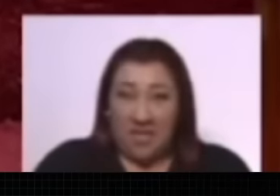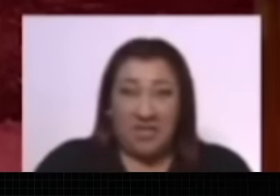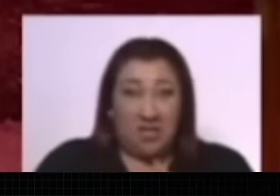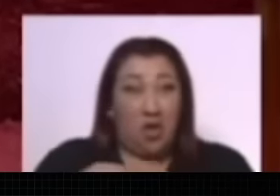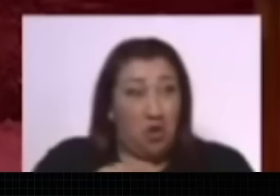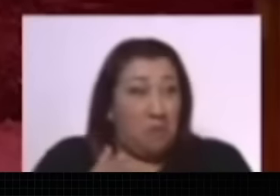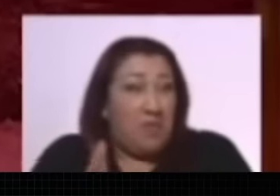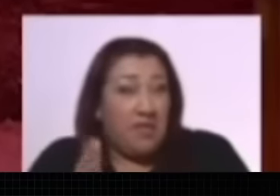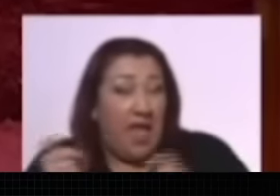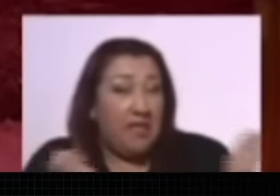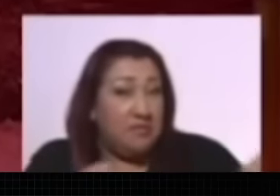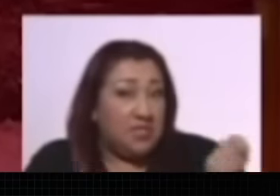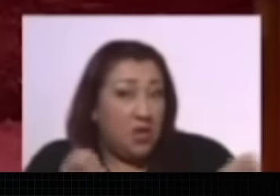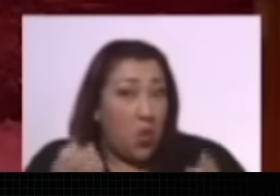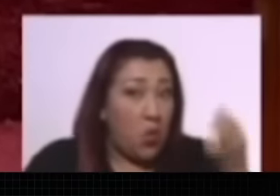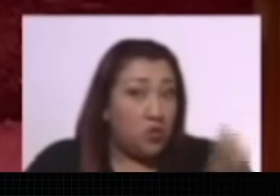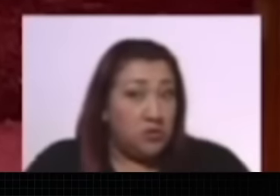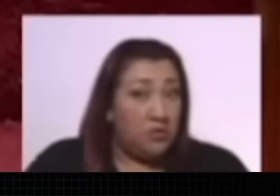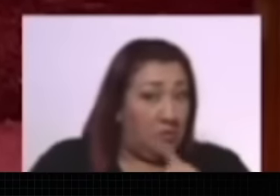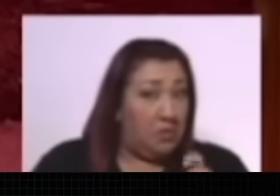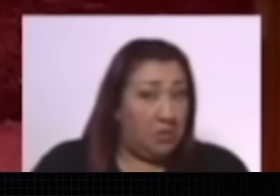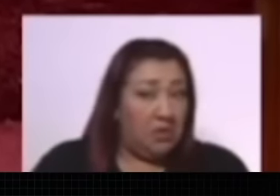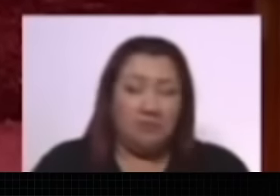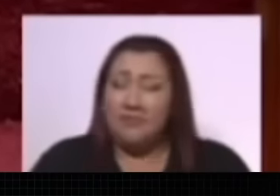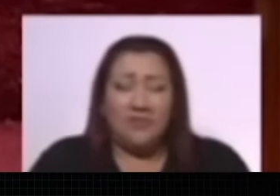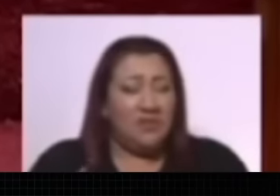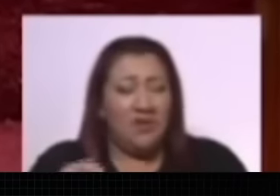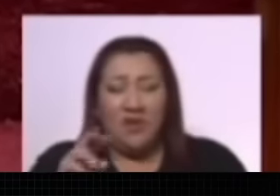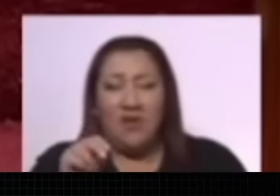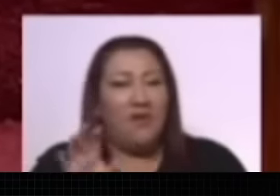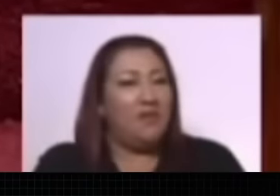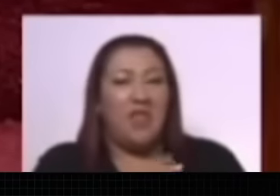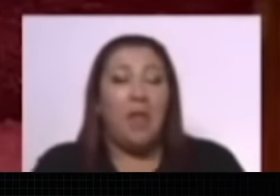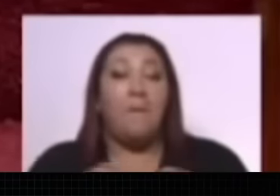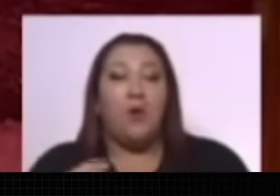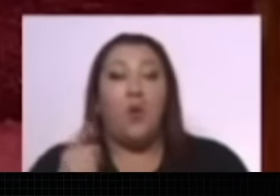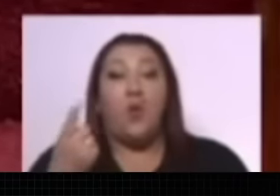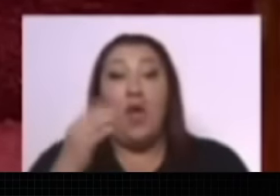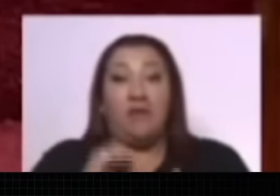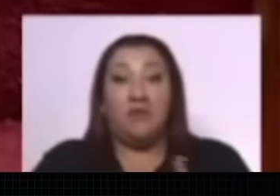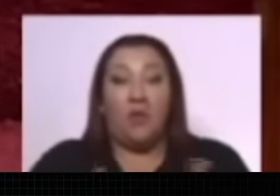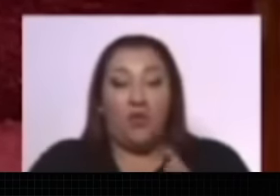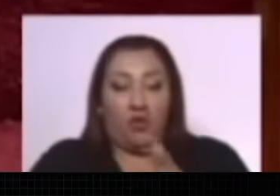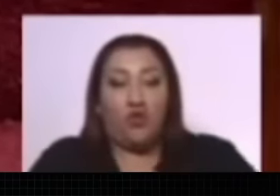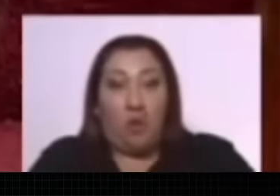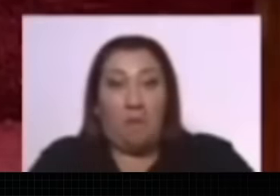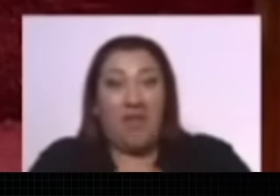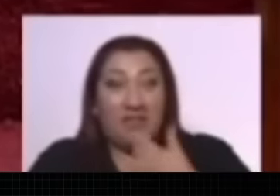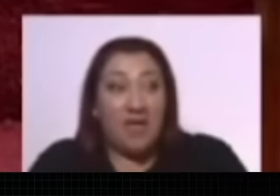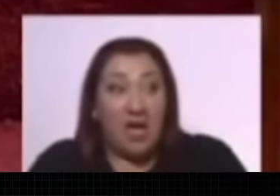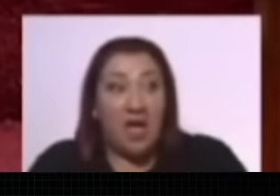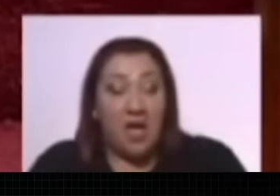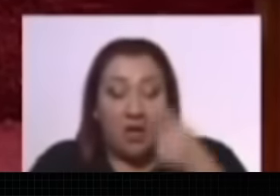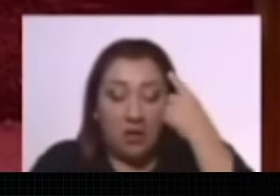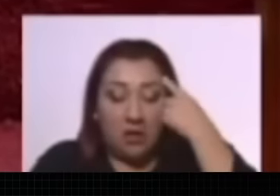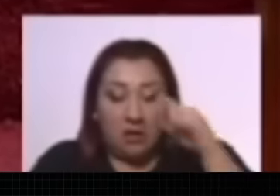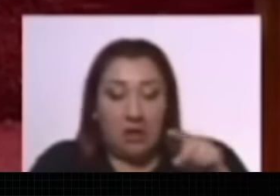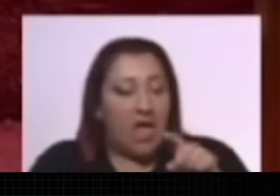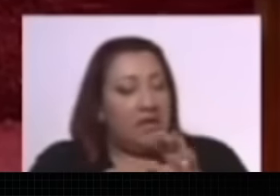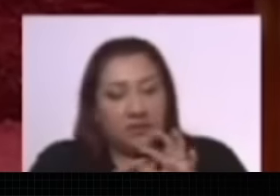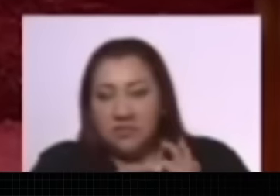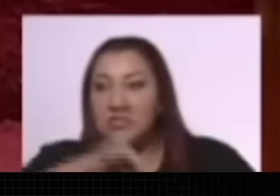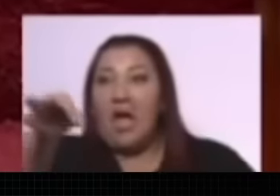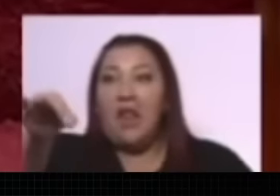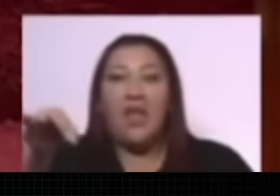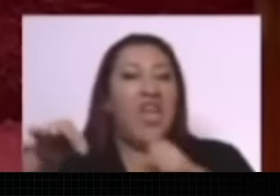interferir en la administración de justicia? No lo es, porque una vez tomada una decisión, esa decisión sale